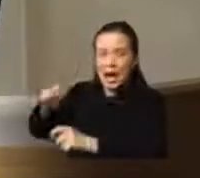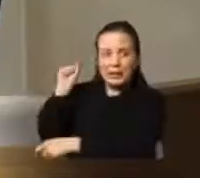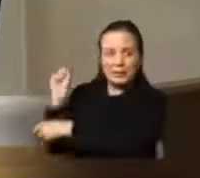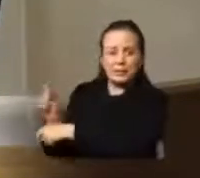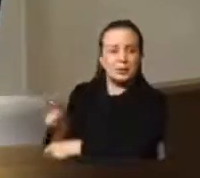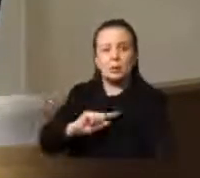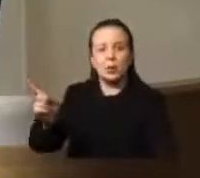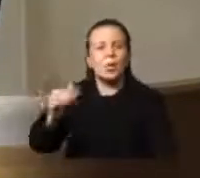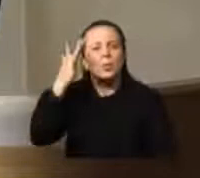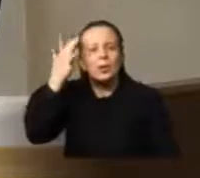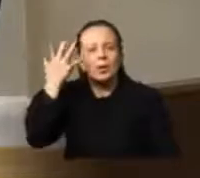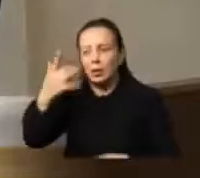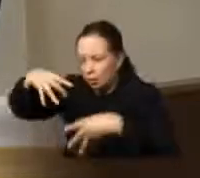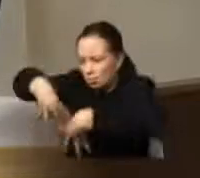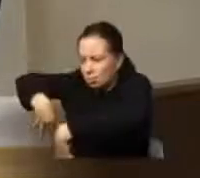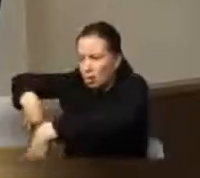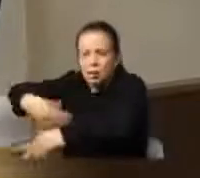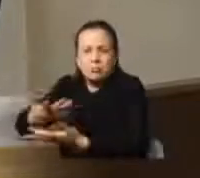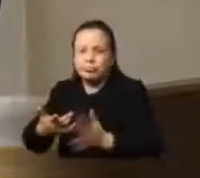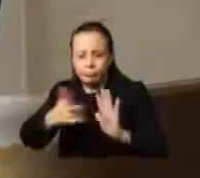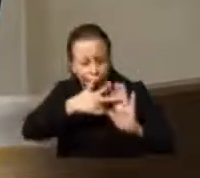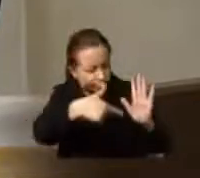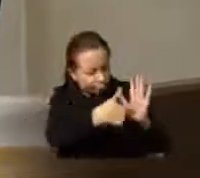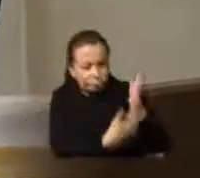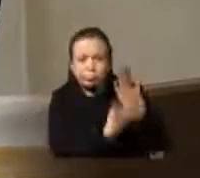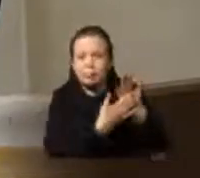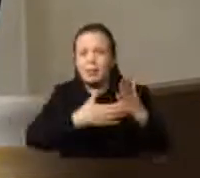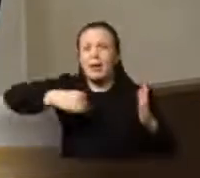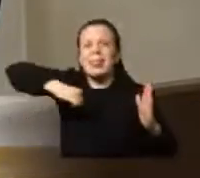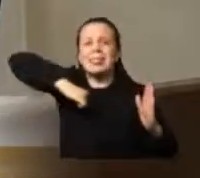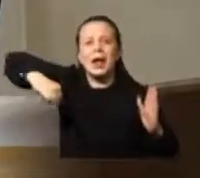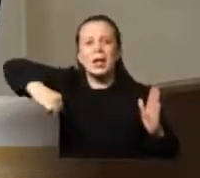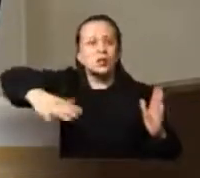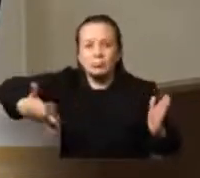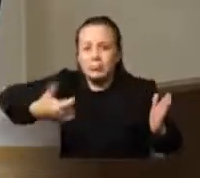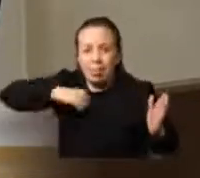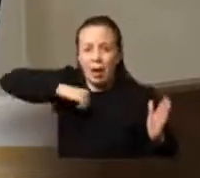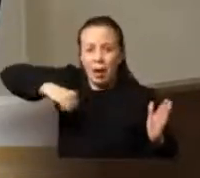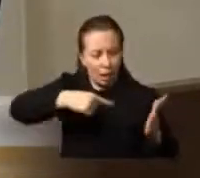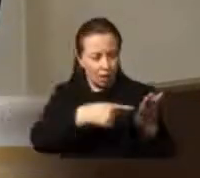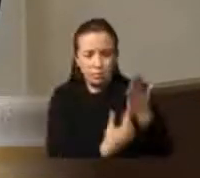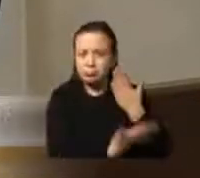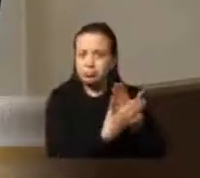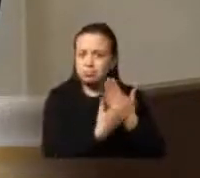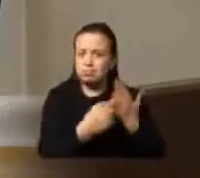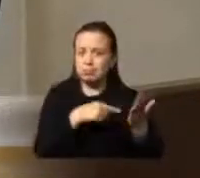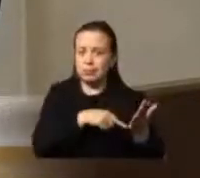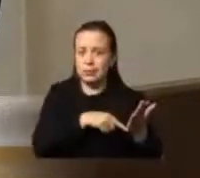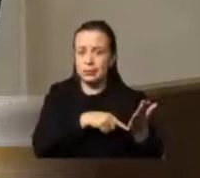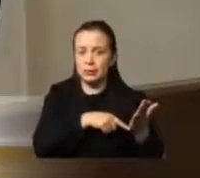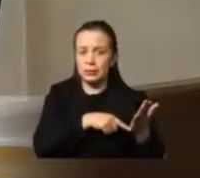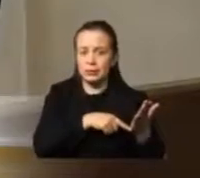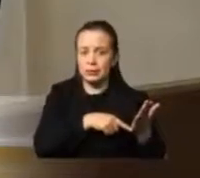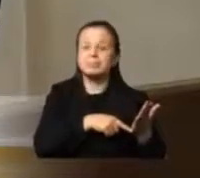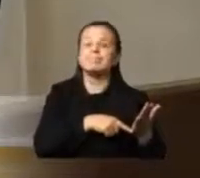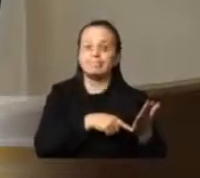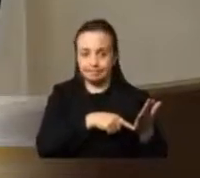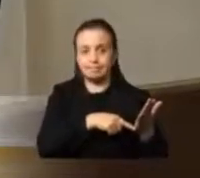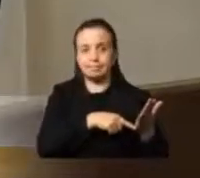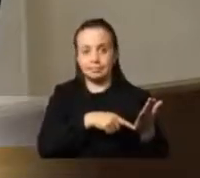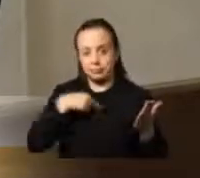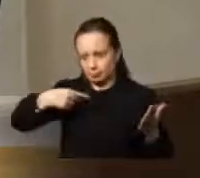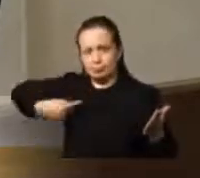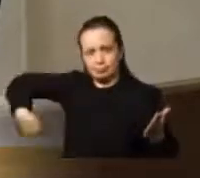Porque es un derecho legítimo que está contemplado en la Constitución Nacional. Por eso tenemos